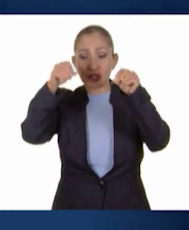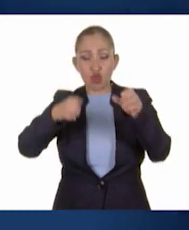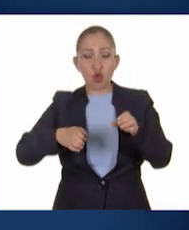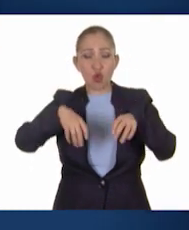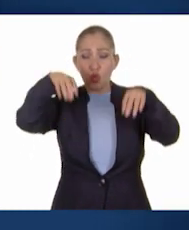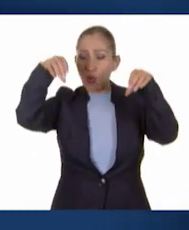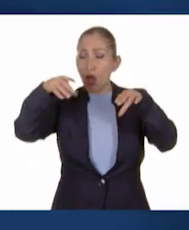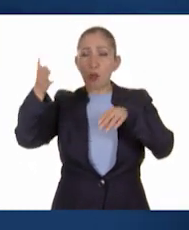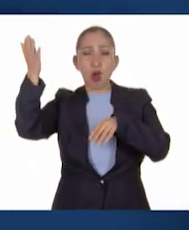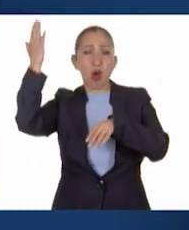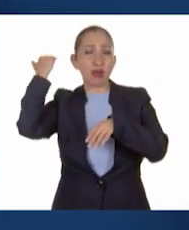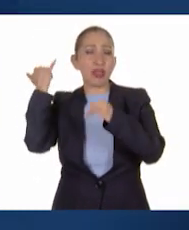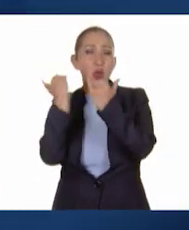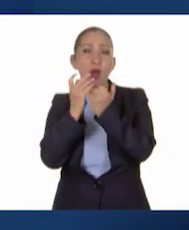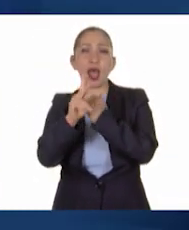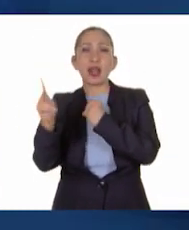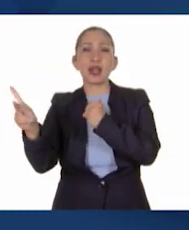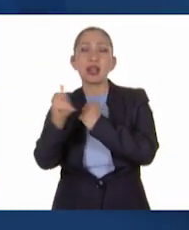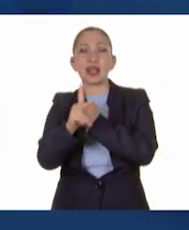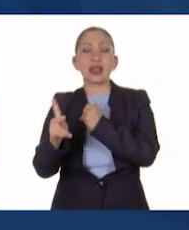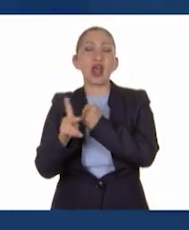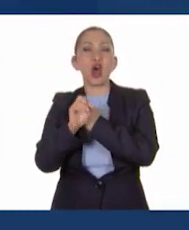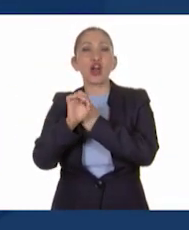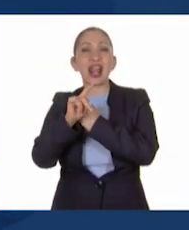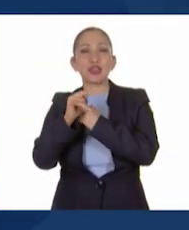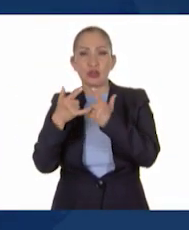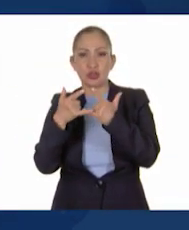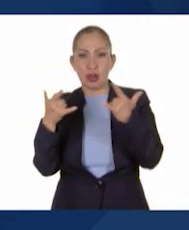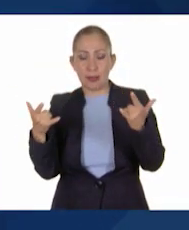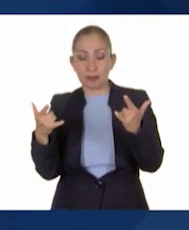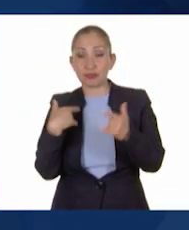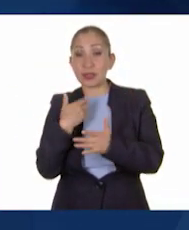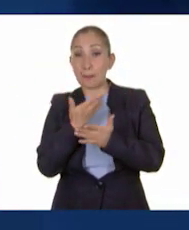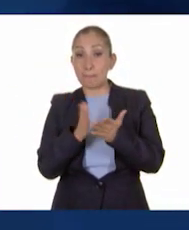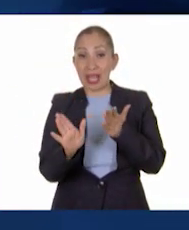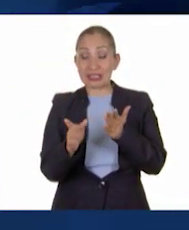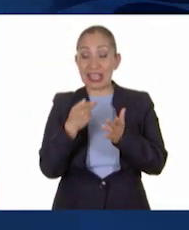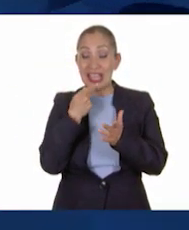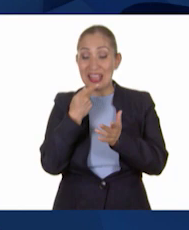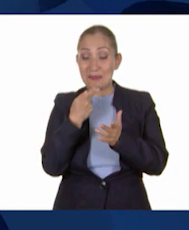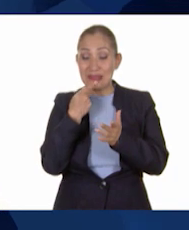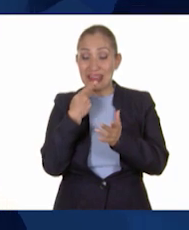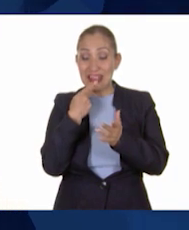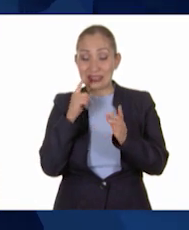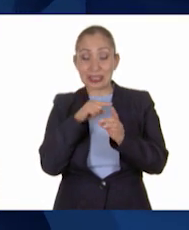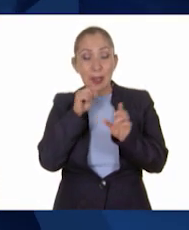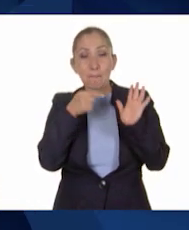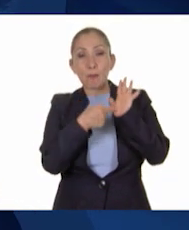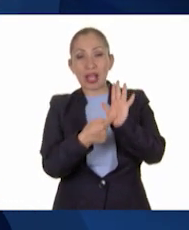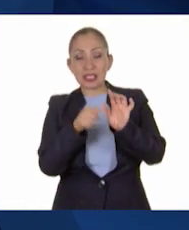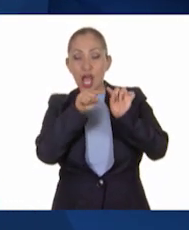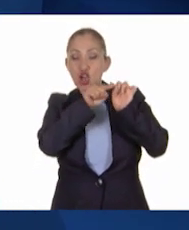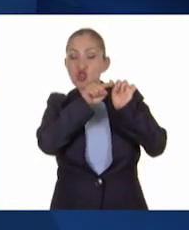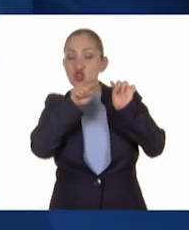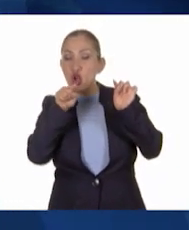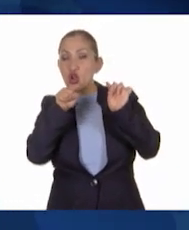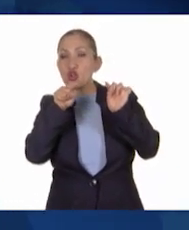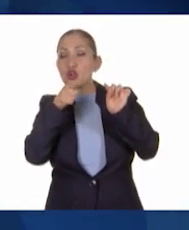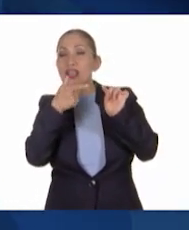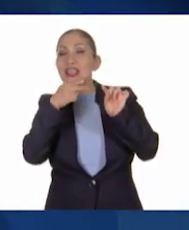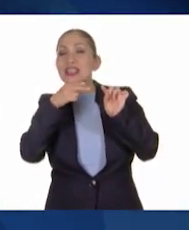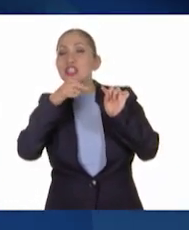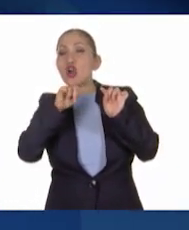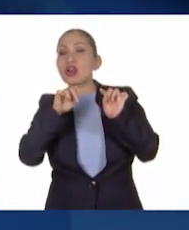como aquellos de las aventuras de Orlando. Por su parte, los diálogos se señalan mediante guiones largos o, como en